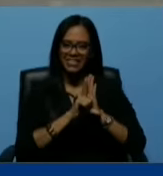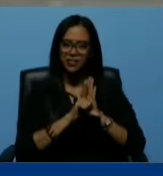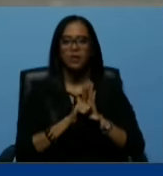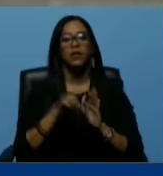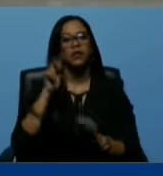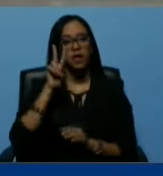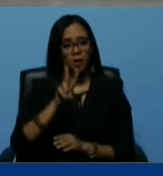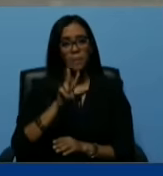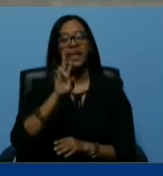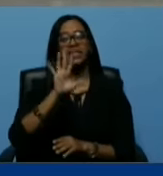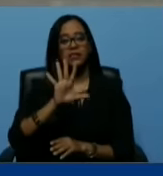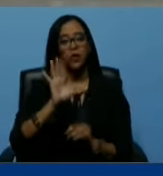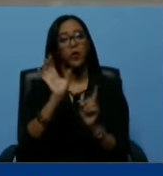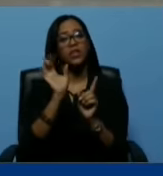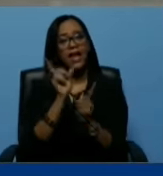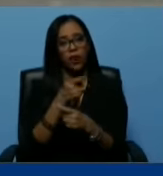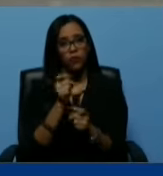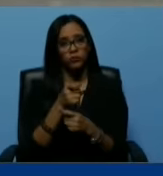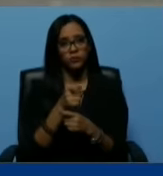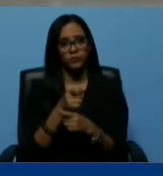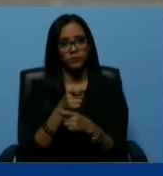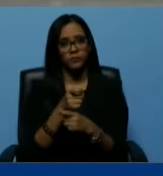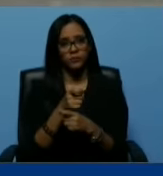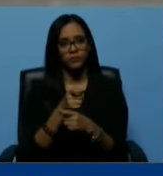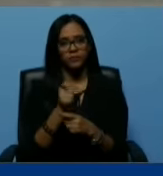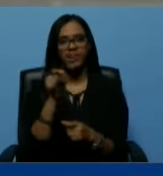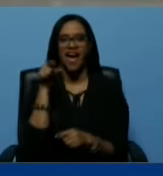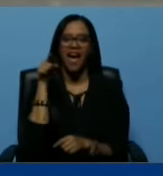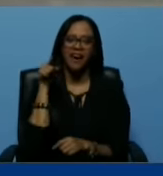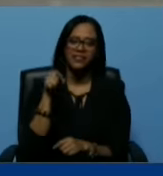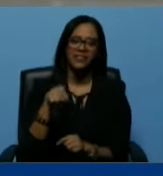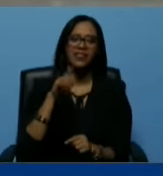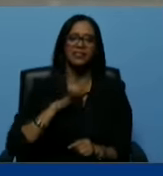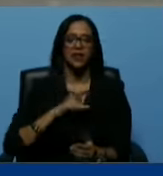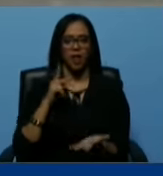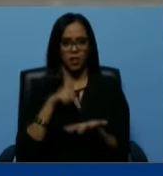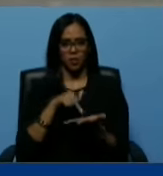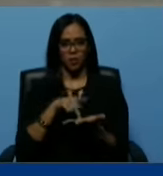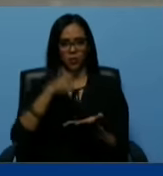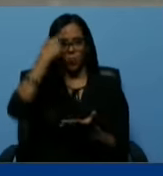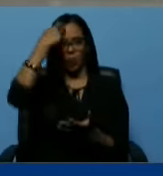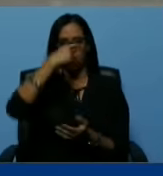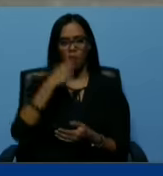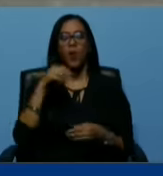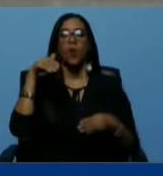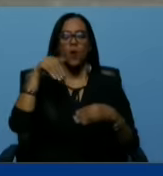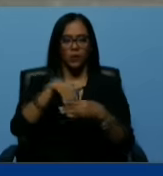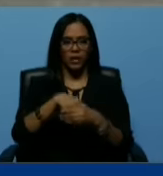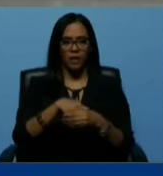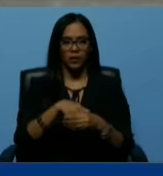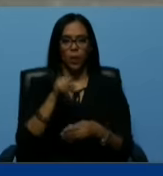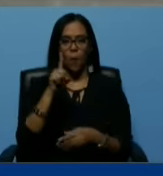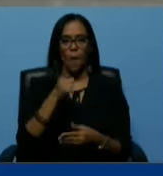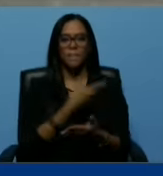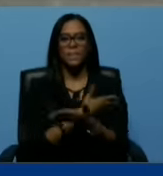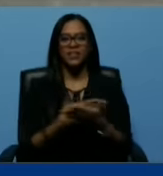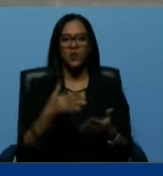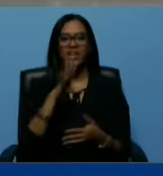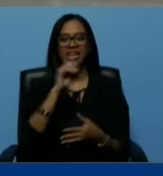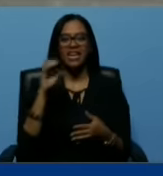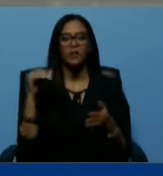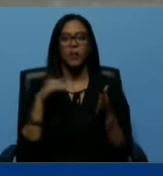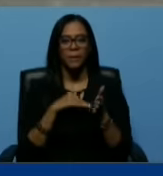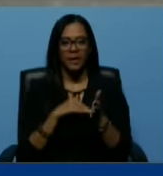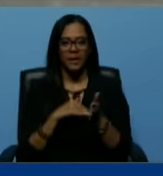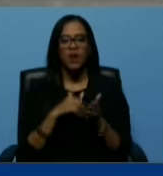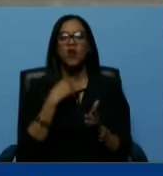25 de agosto ahí estará el pueblo votando. 1.500.000 voceros y voceras.